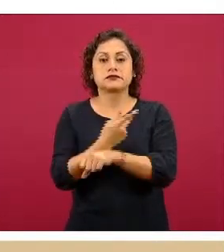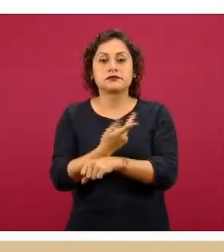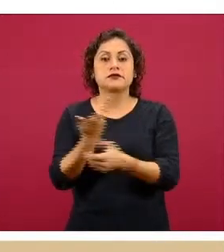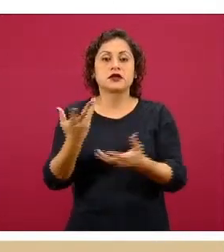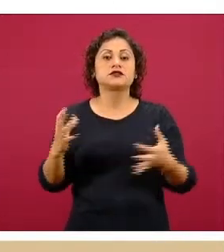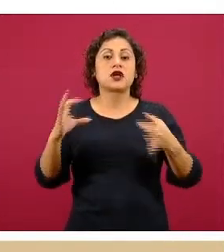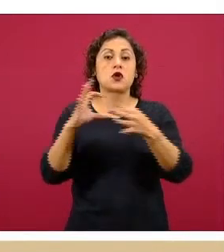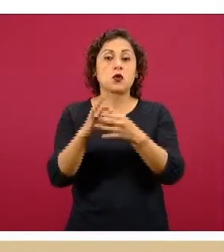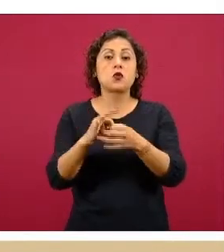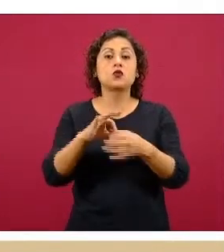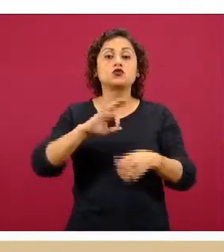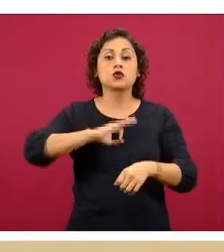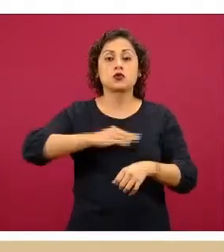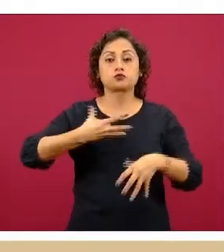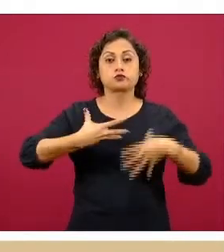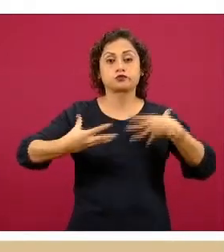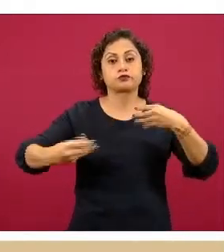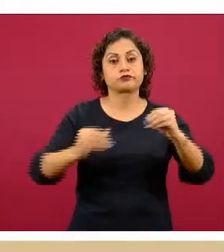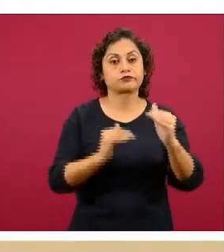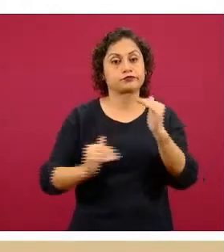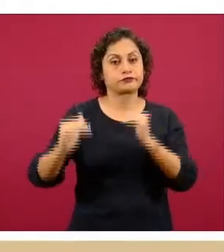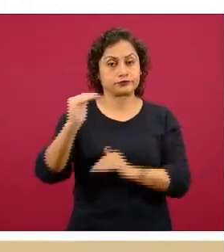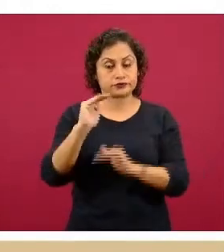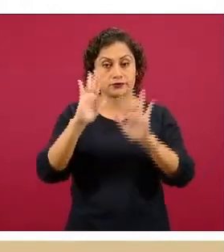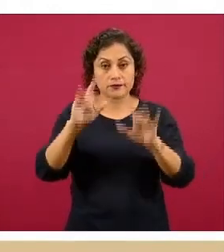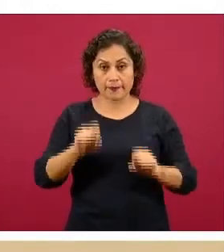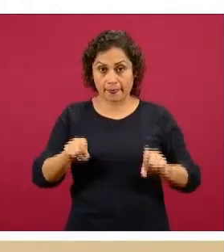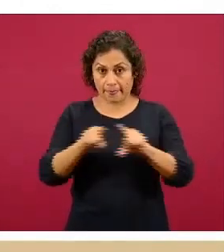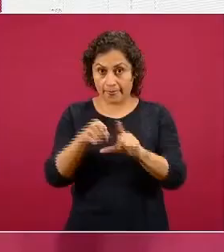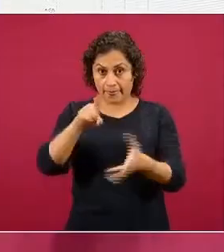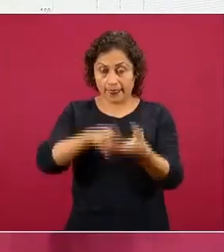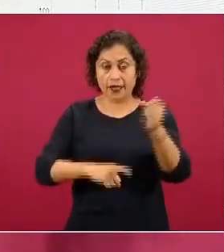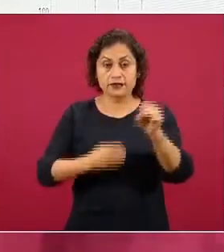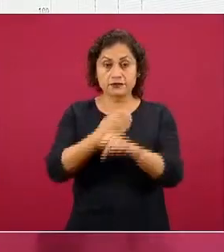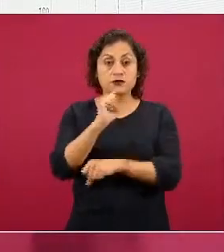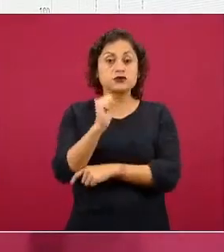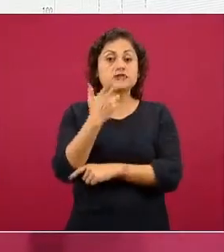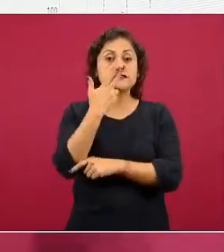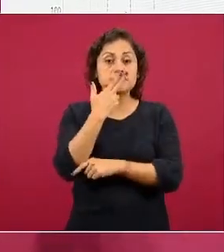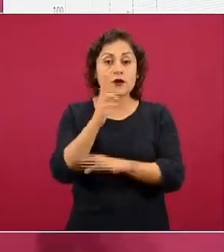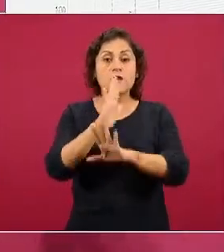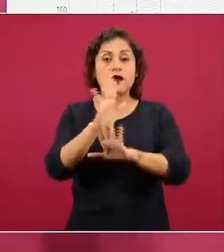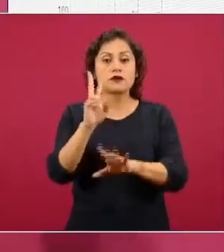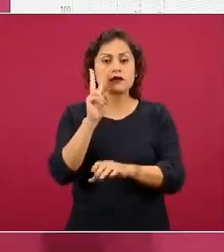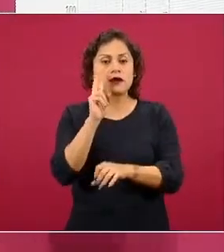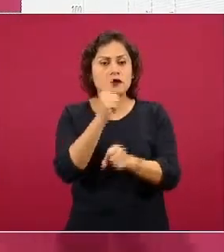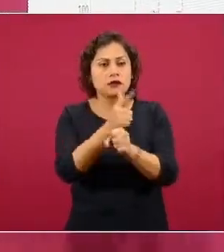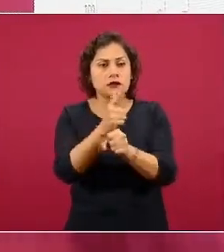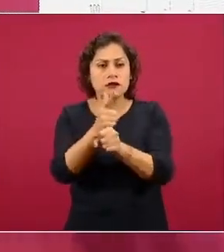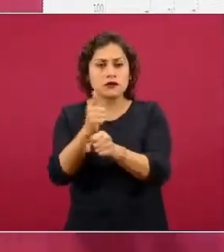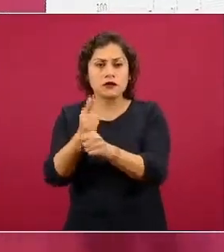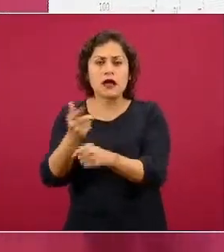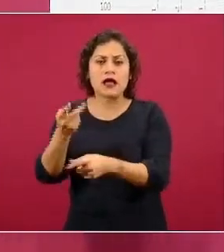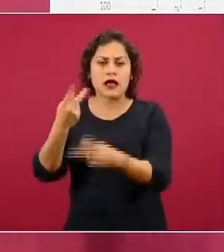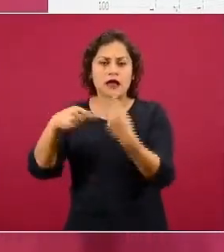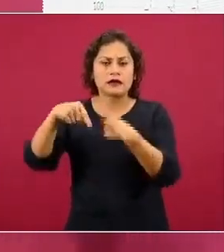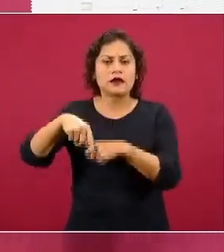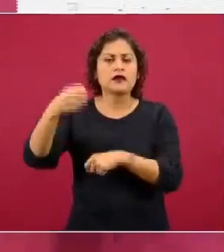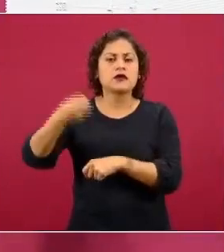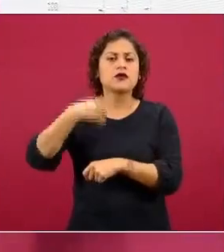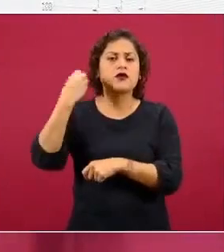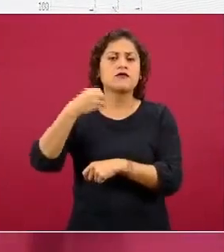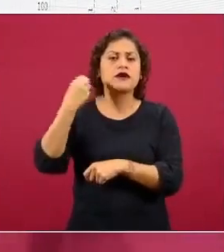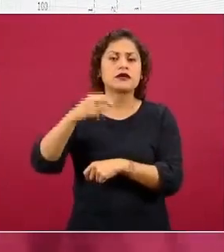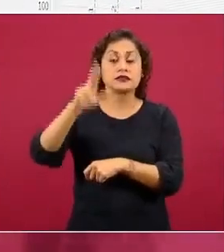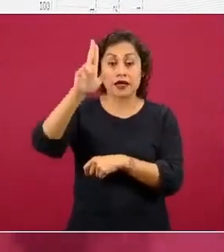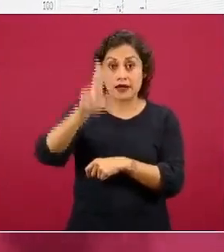curva epidémica que se vio. Ya en el caso de Chihuahua hemos visto y también en las curvas que ha presentado el doctor López-Gatell los martes,